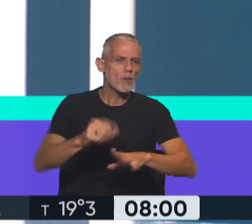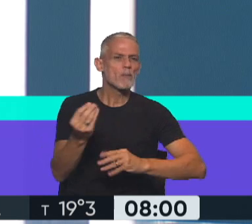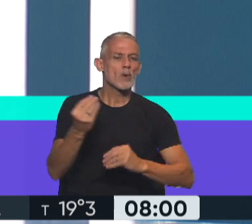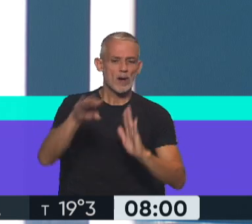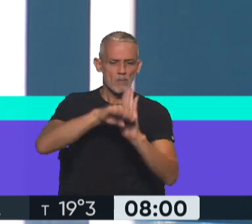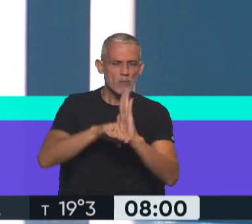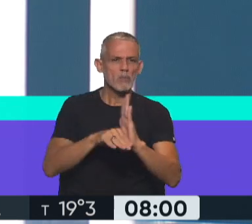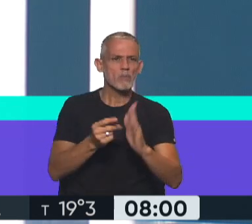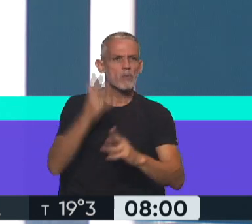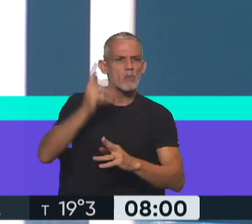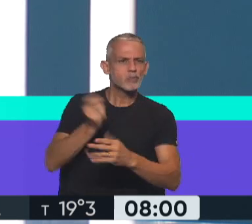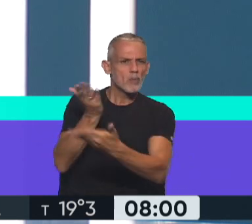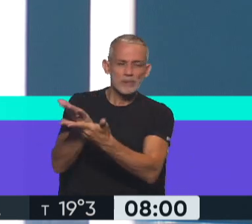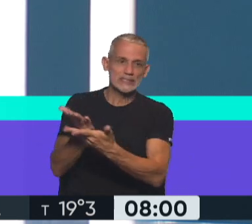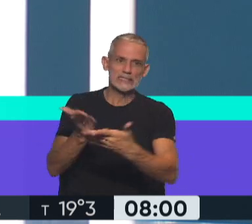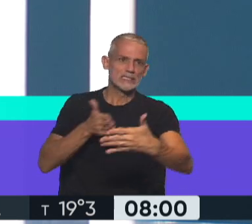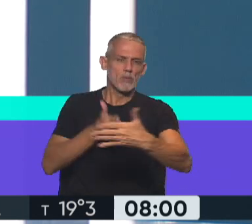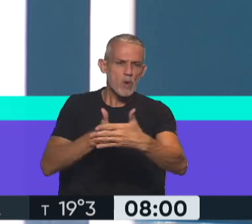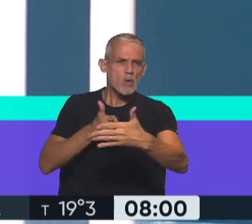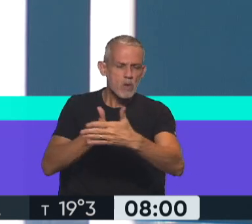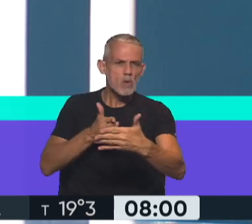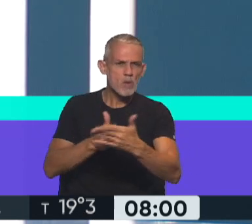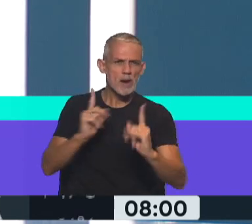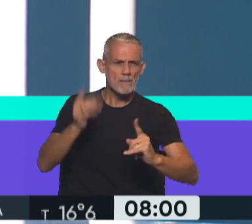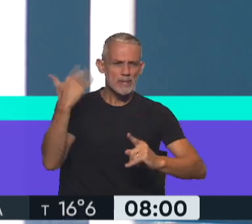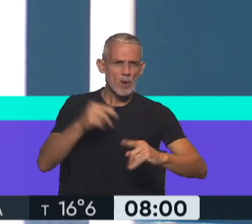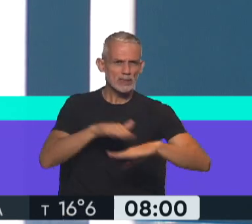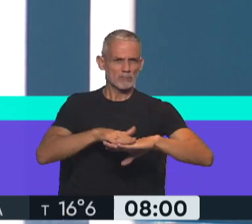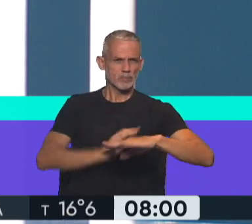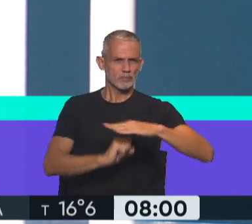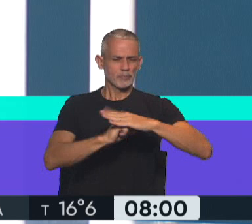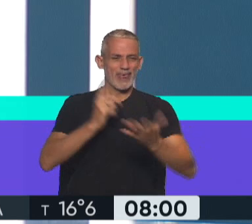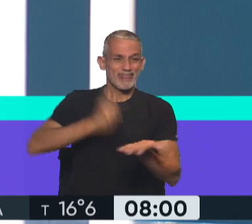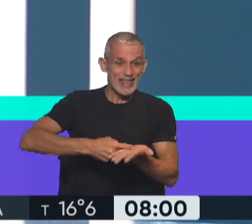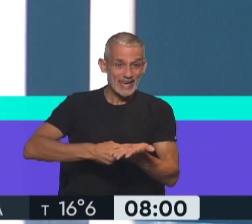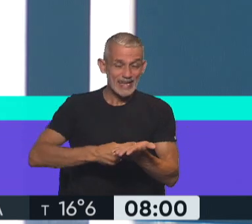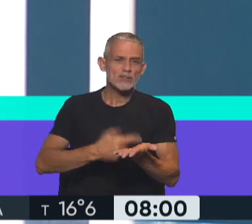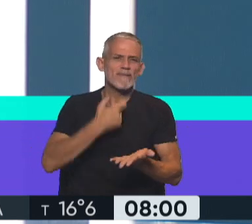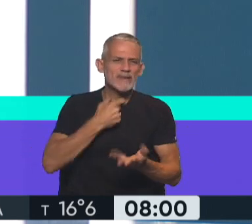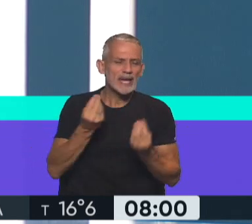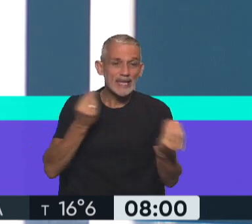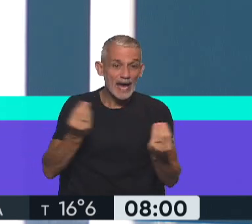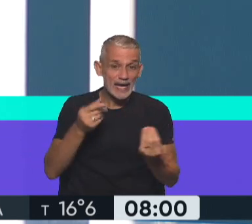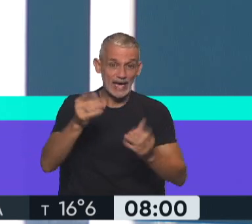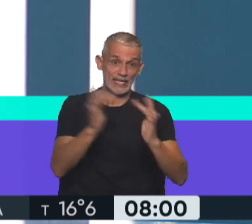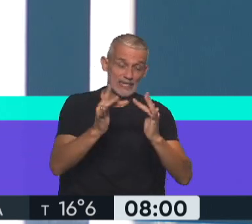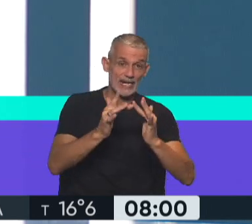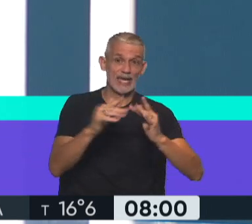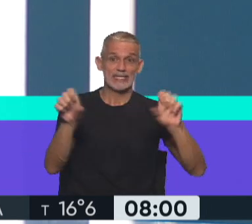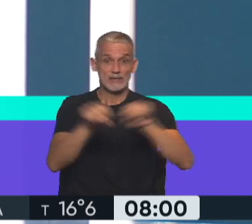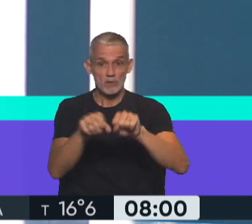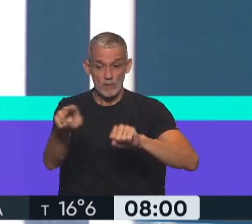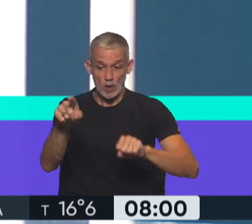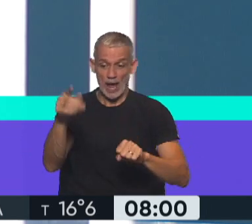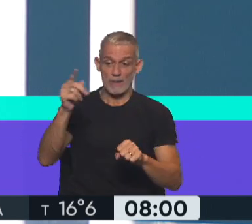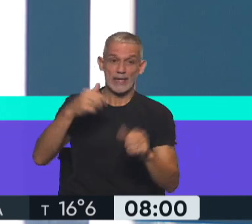medidas cautelares que frenaron todo ese andamiaje, ese decreto que pretendía que internet, la televisión por cable